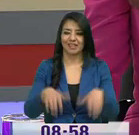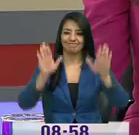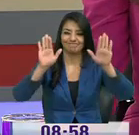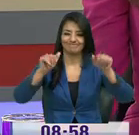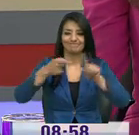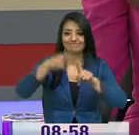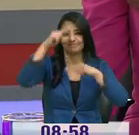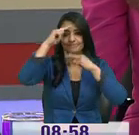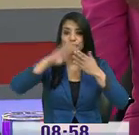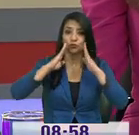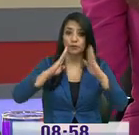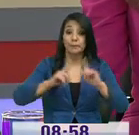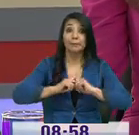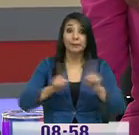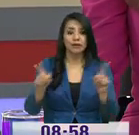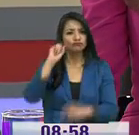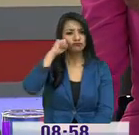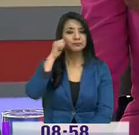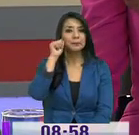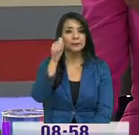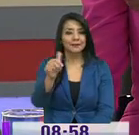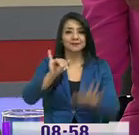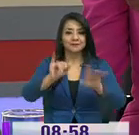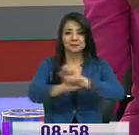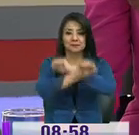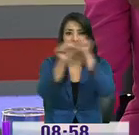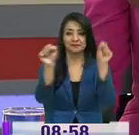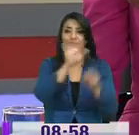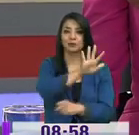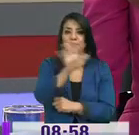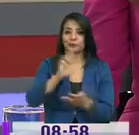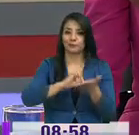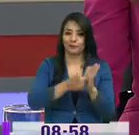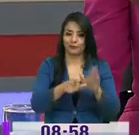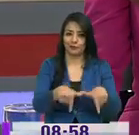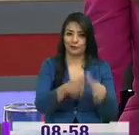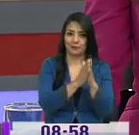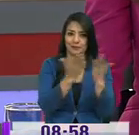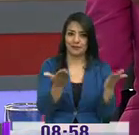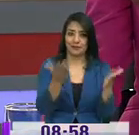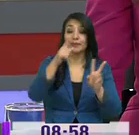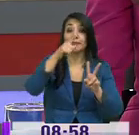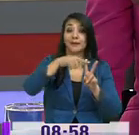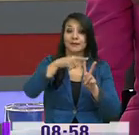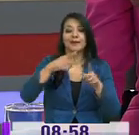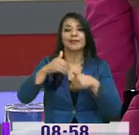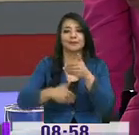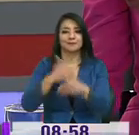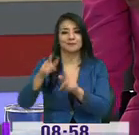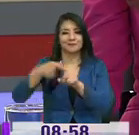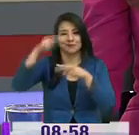Recuerde que el día de mañana estamos de vuelta a las 6:55 en el Comercio TV y luego en este primer noticiero de la comunidad a las 8 de la mañana en punto.